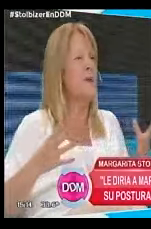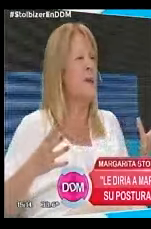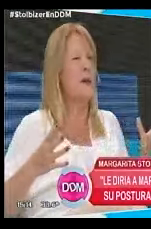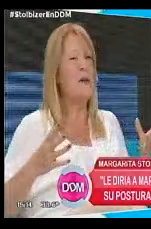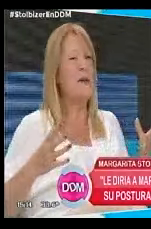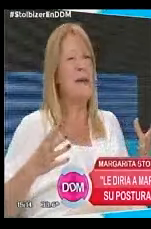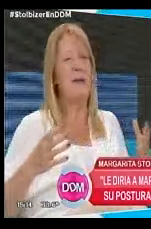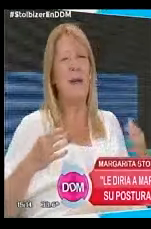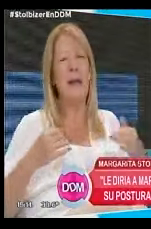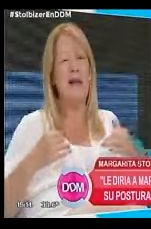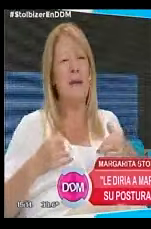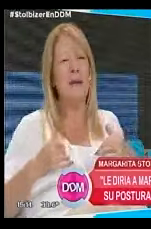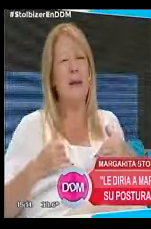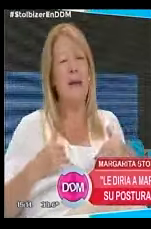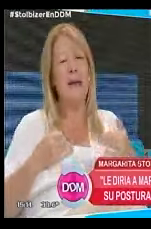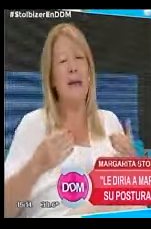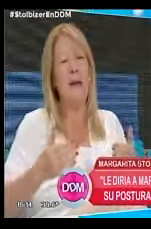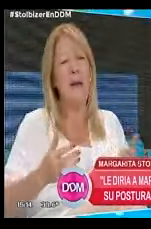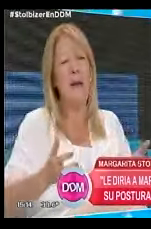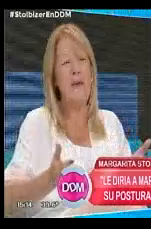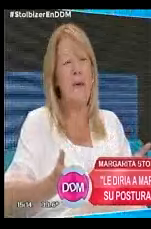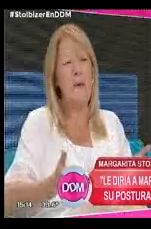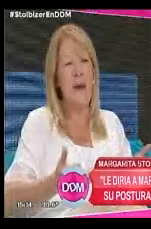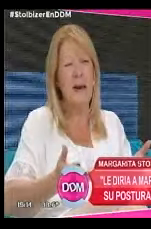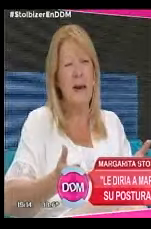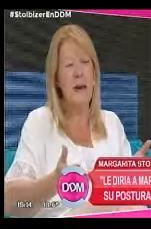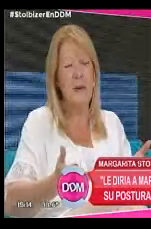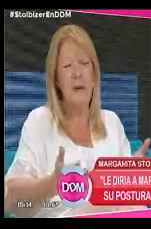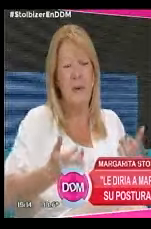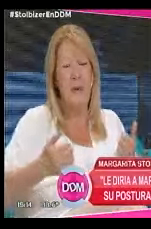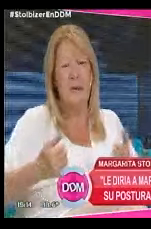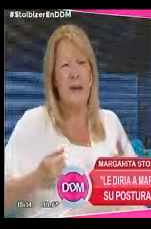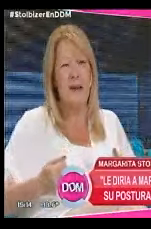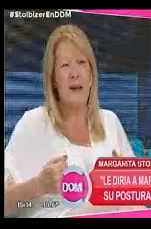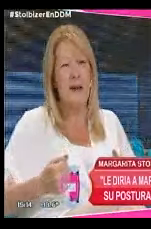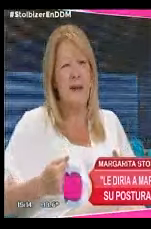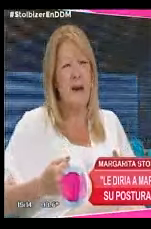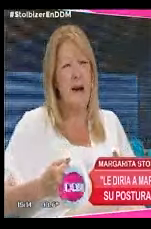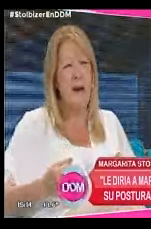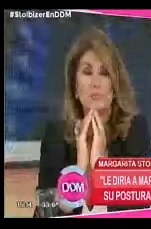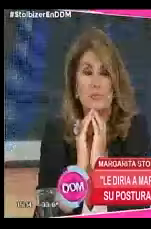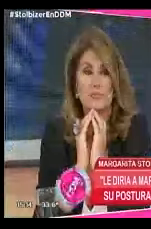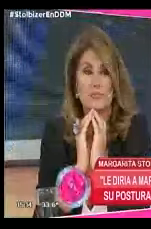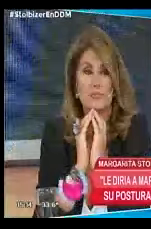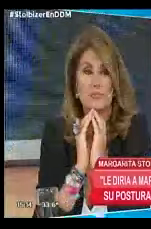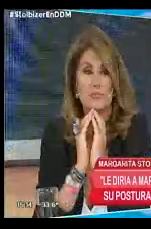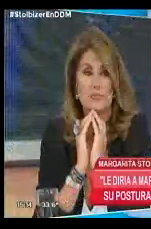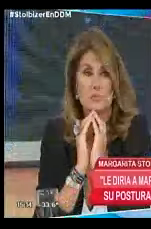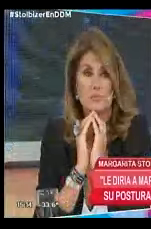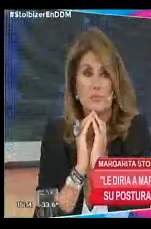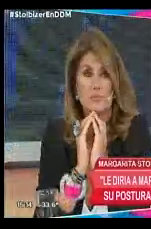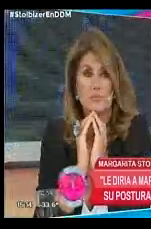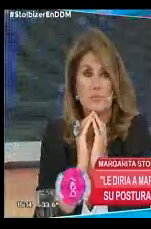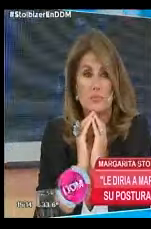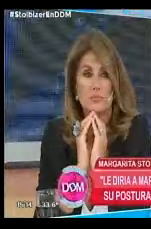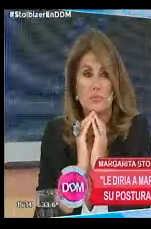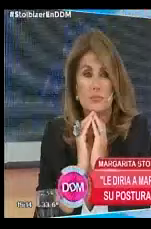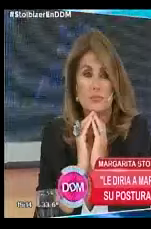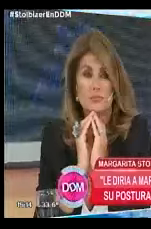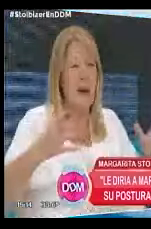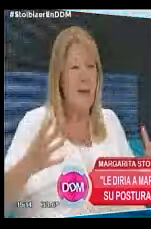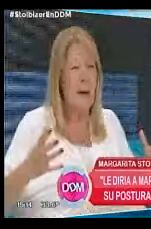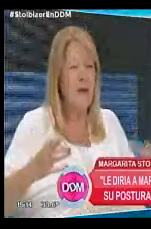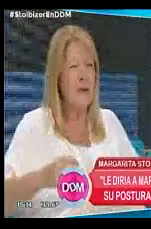Cualquier empresario te dice que las habilidades que quiere que requiere de un joven para entrar a trabajar no tienen que ver con lo que dicen los